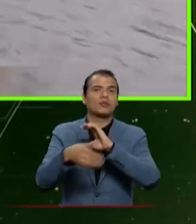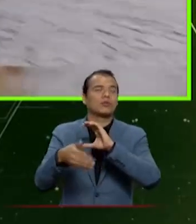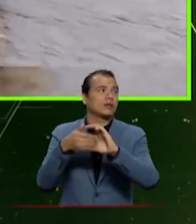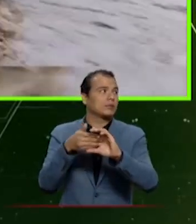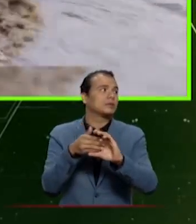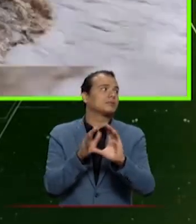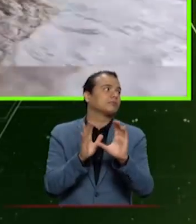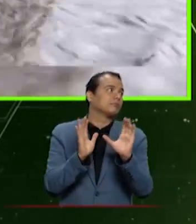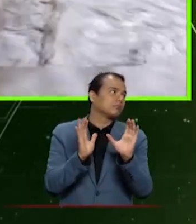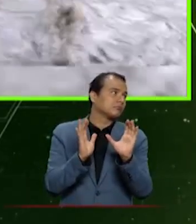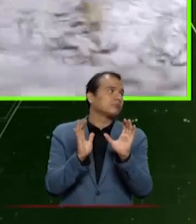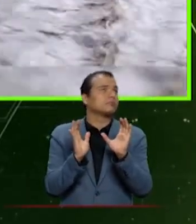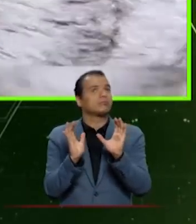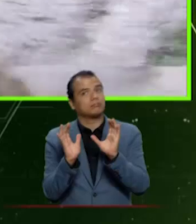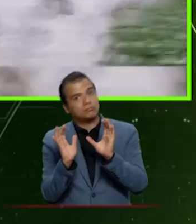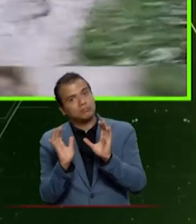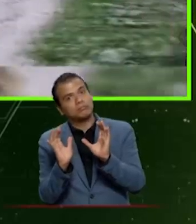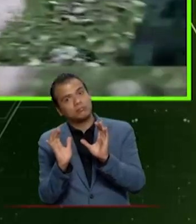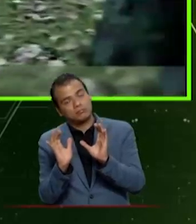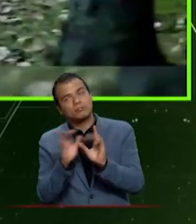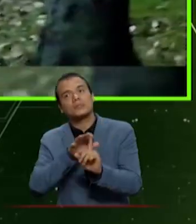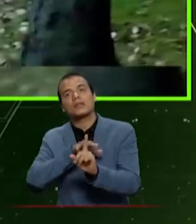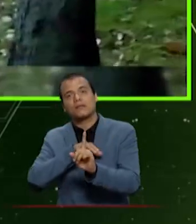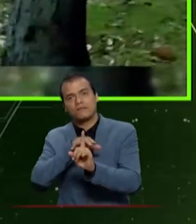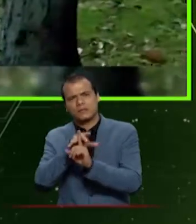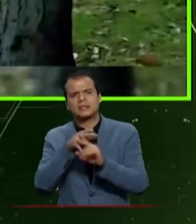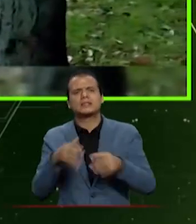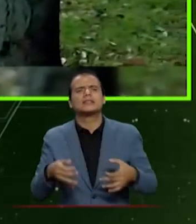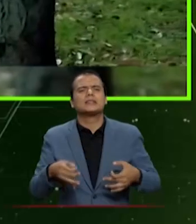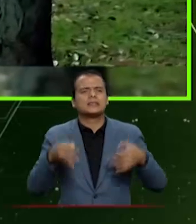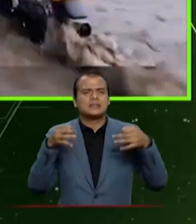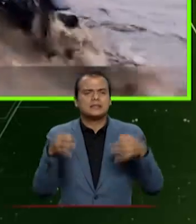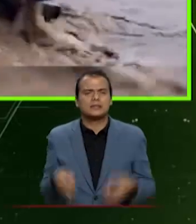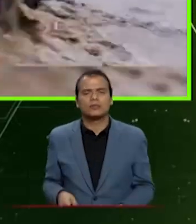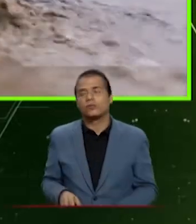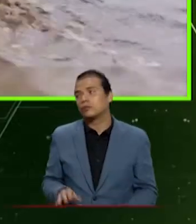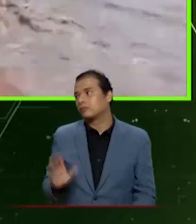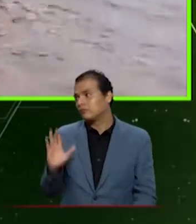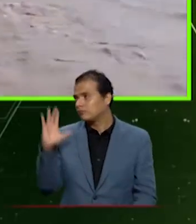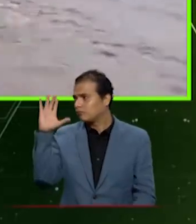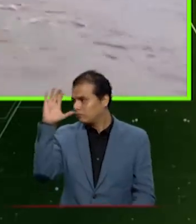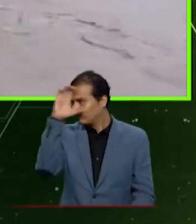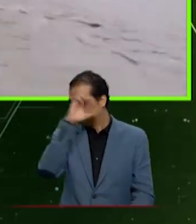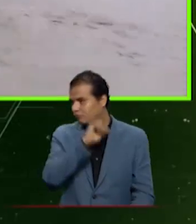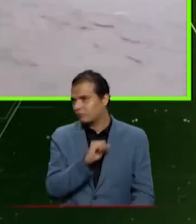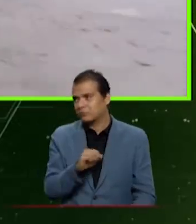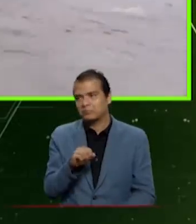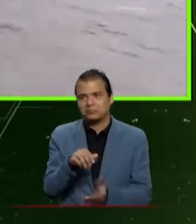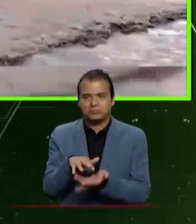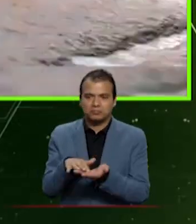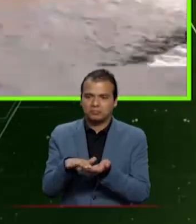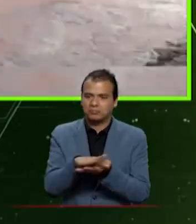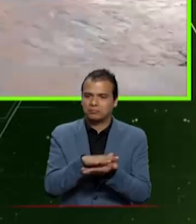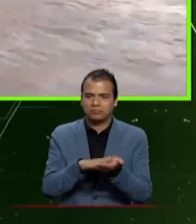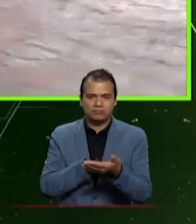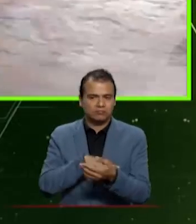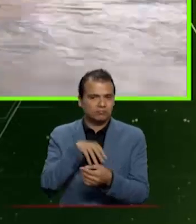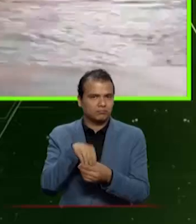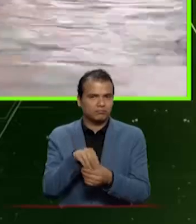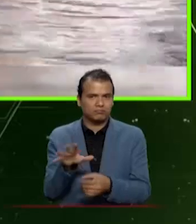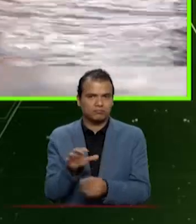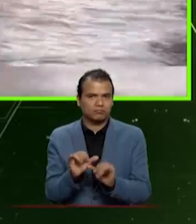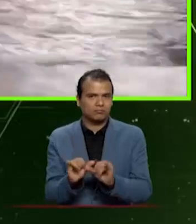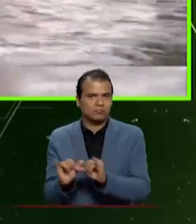la importancia de de mirar que al final pues hacemos parte de un solo ecosistema y y por más lejos que